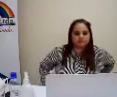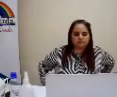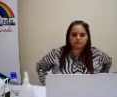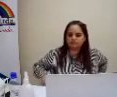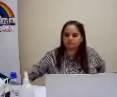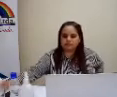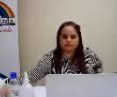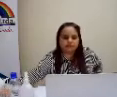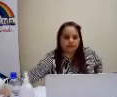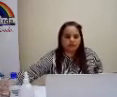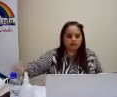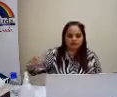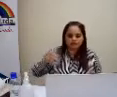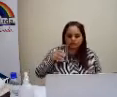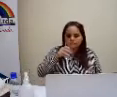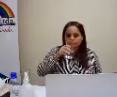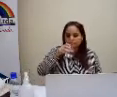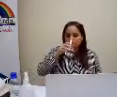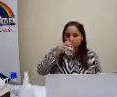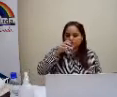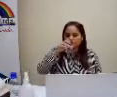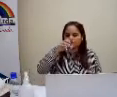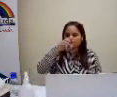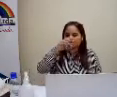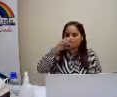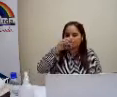Muchas gracias, doctora Patricia.